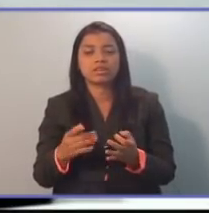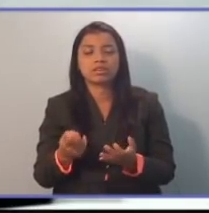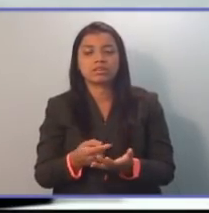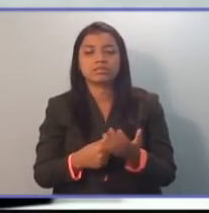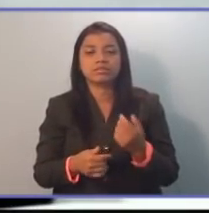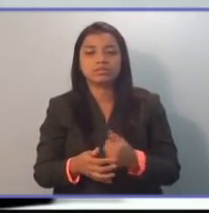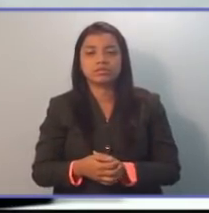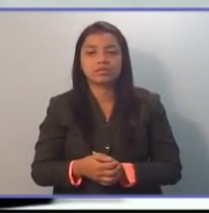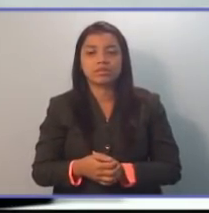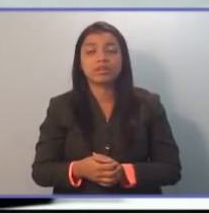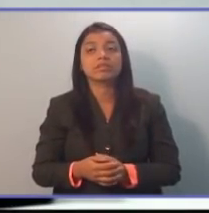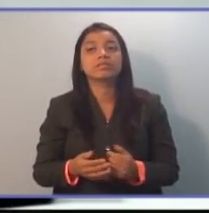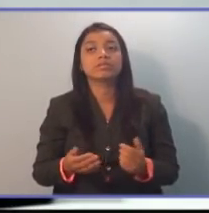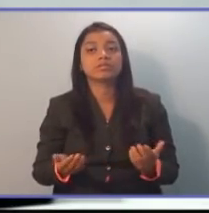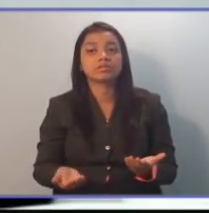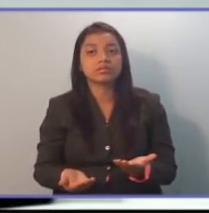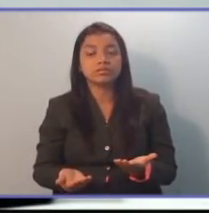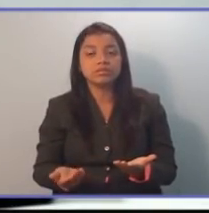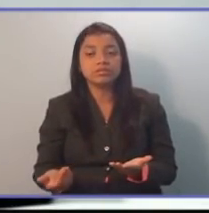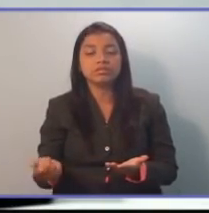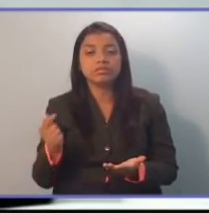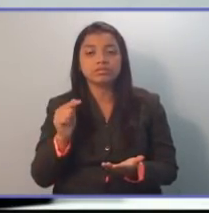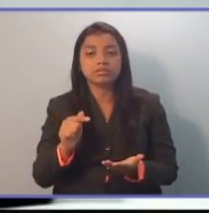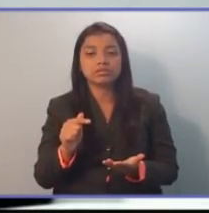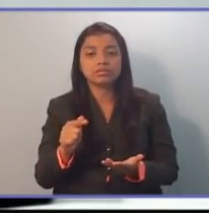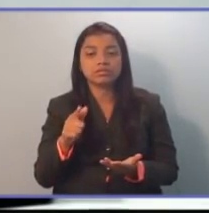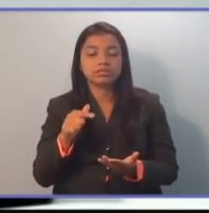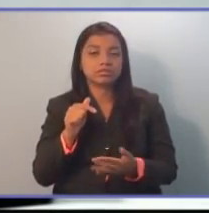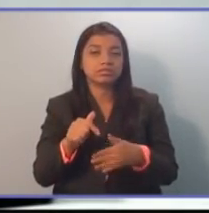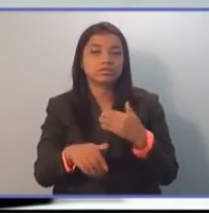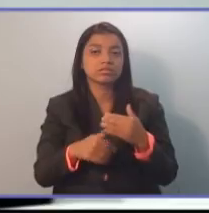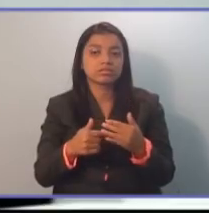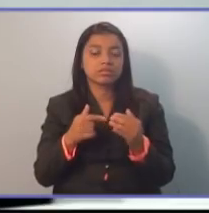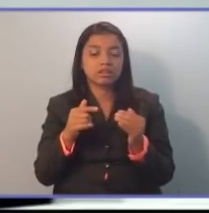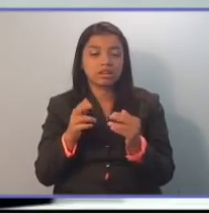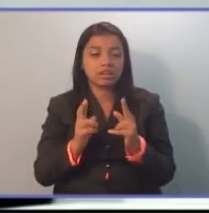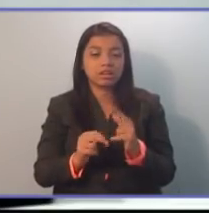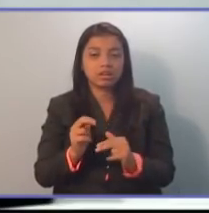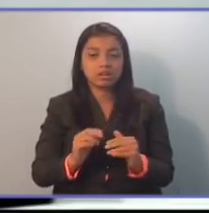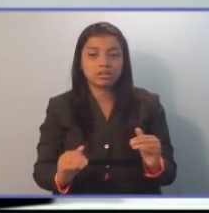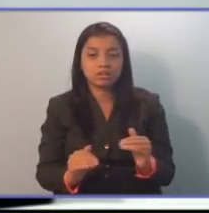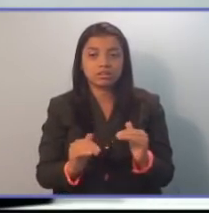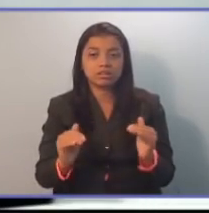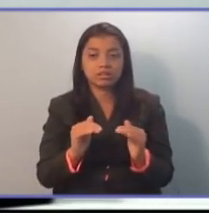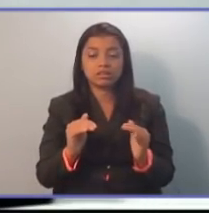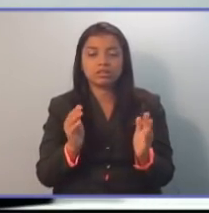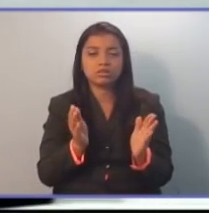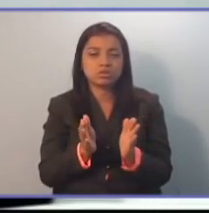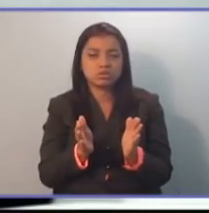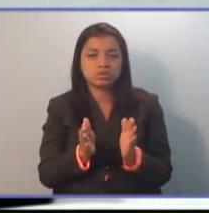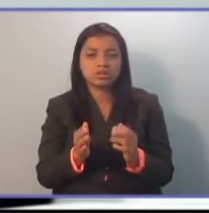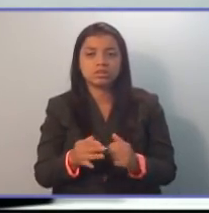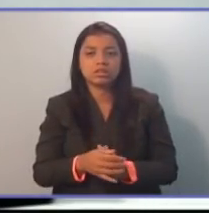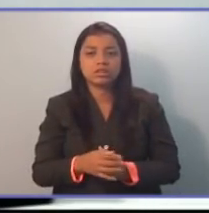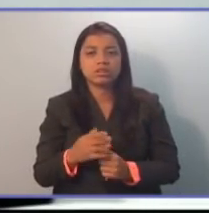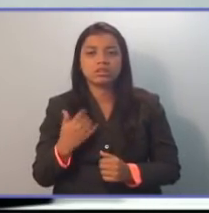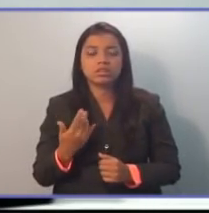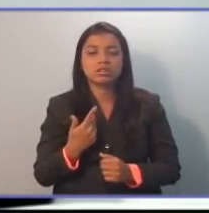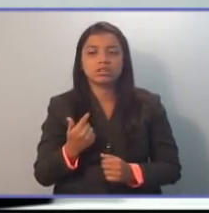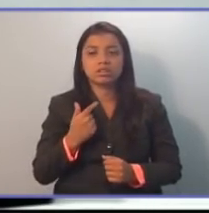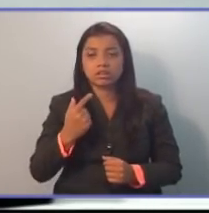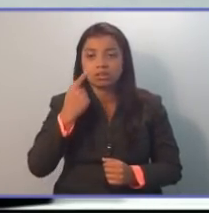erigido y por lo tanto pues eran más pequeñas sus instalaciones. Cuando vemos el